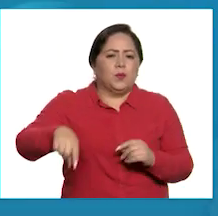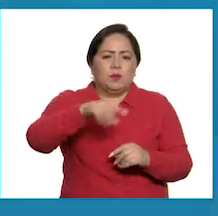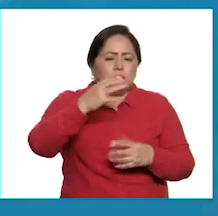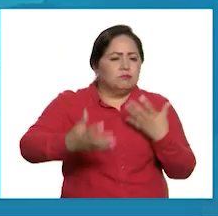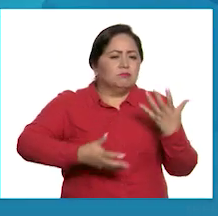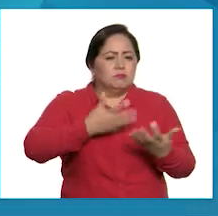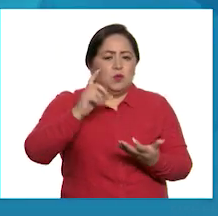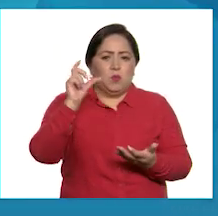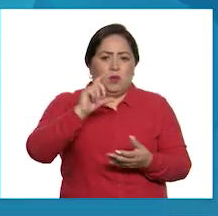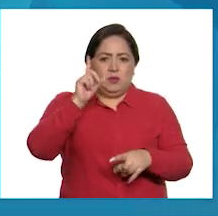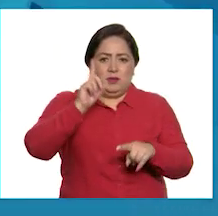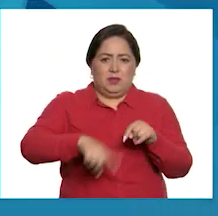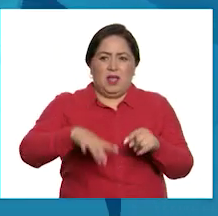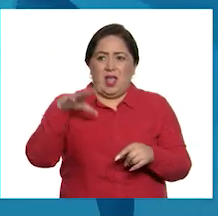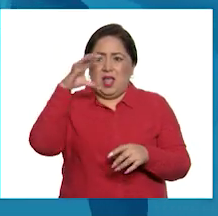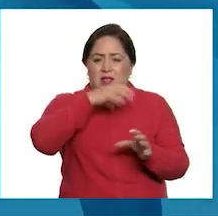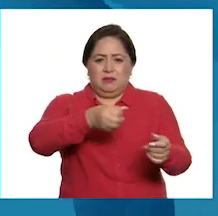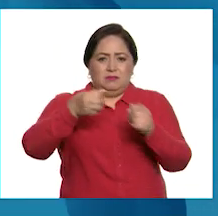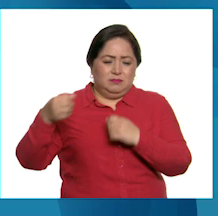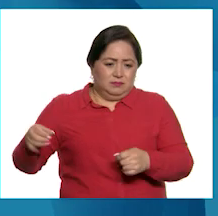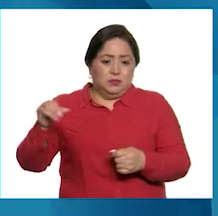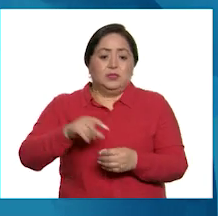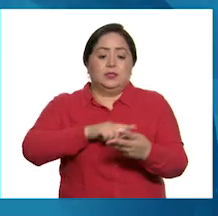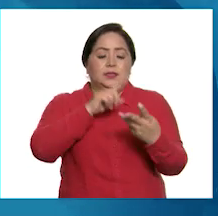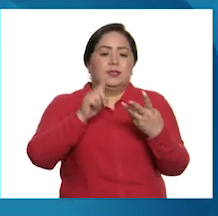vez retirados de la fuente de calor.